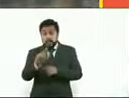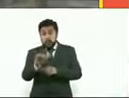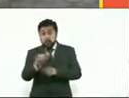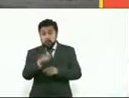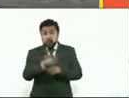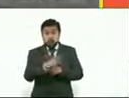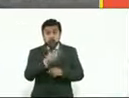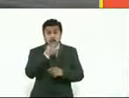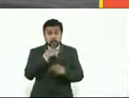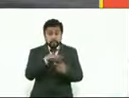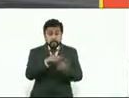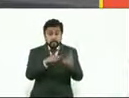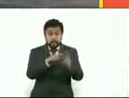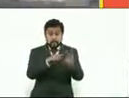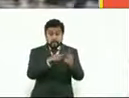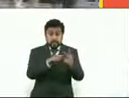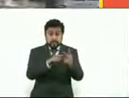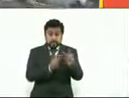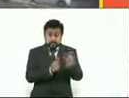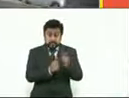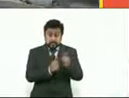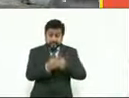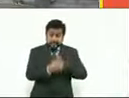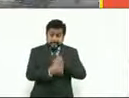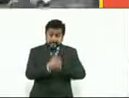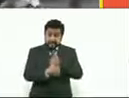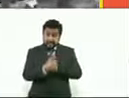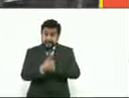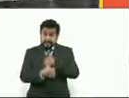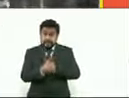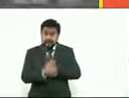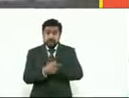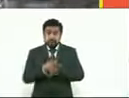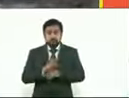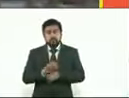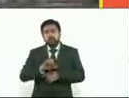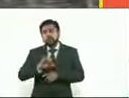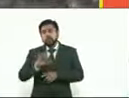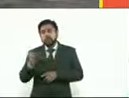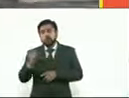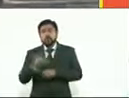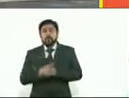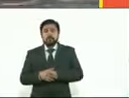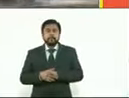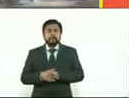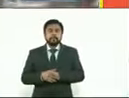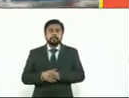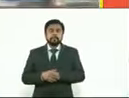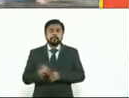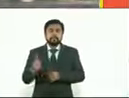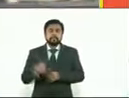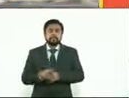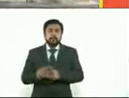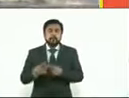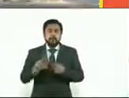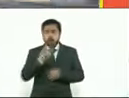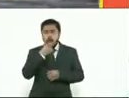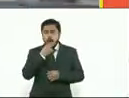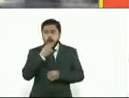muy interesante para los últimos kilómetros, mientras que Francisco San Clemente, el colombiano, se ha llevado ya la